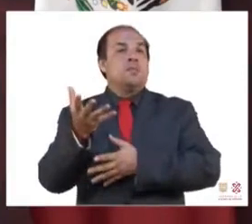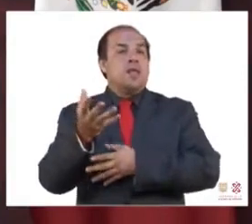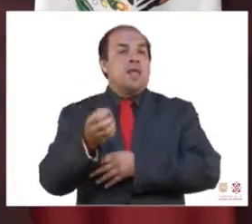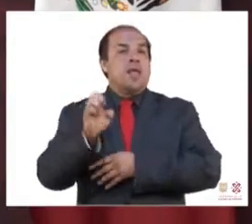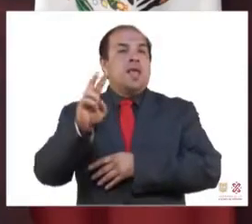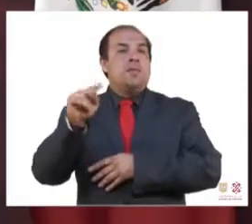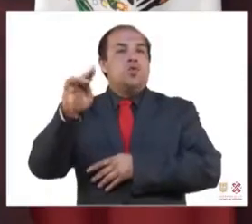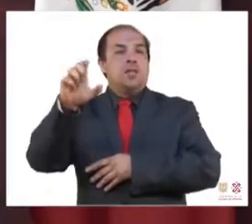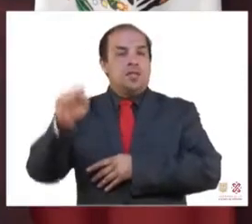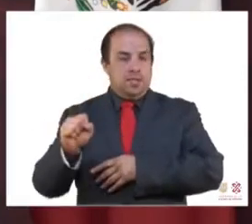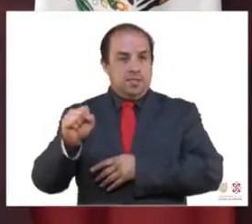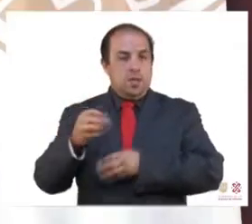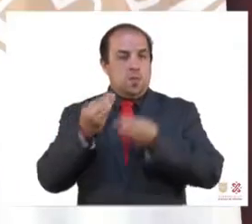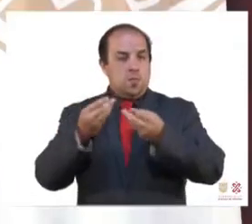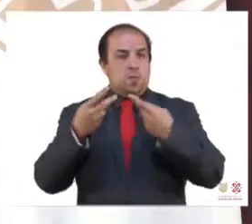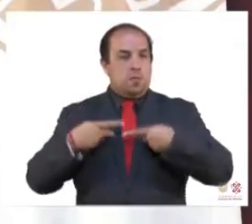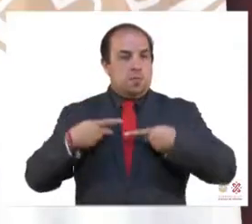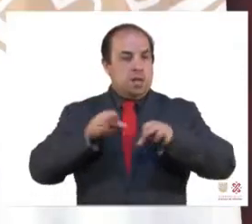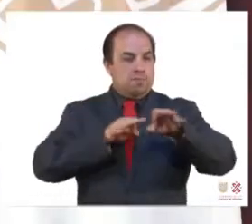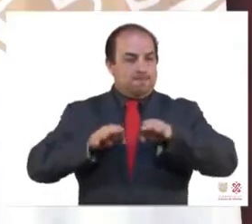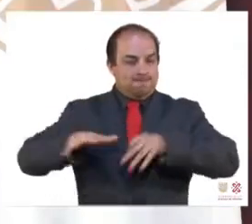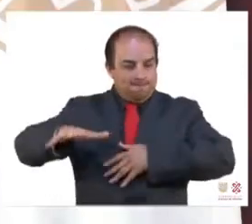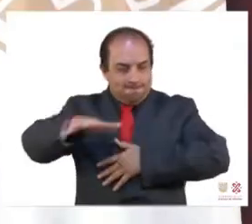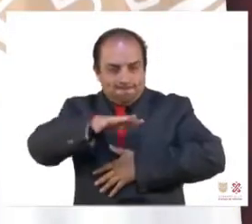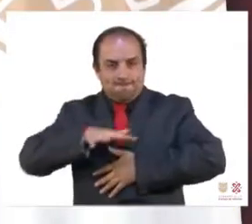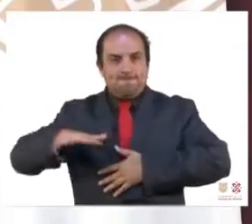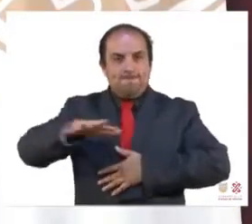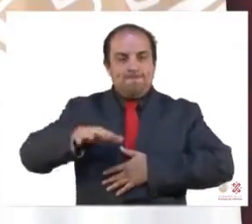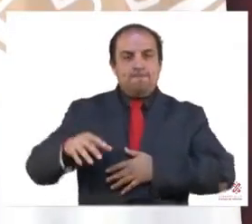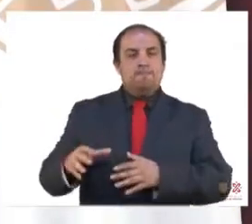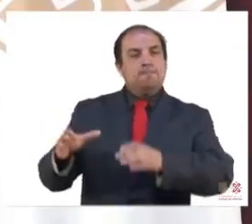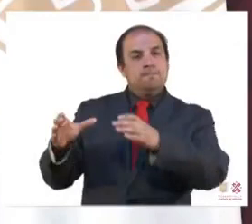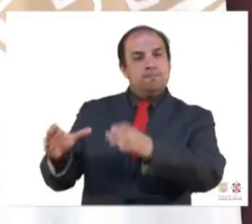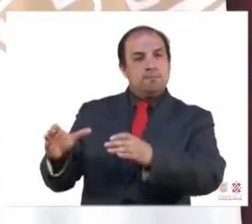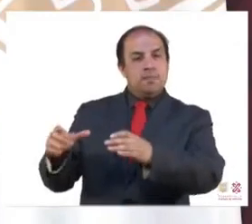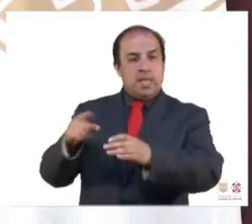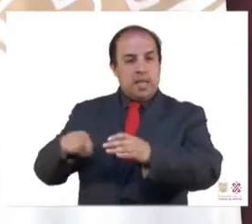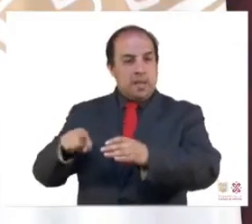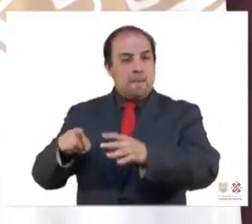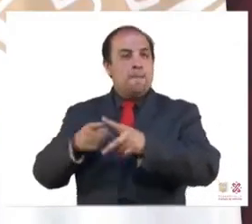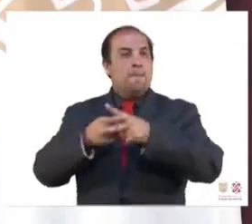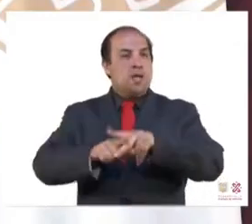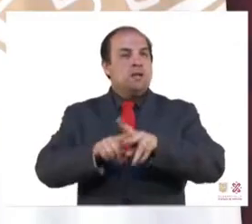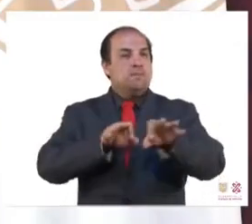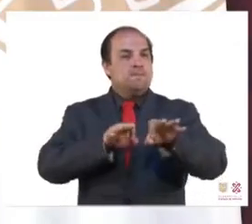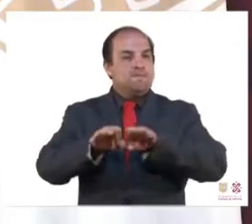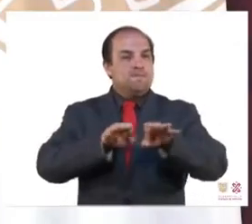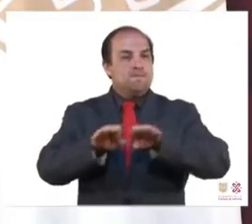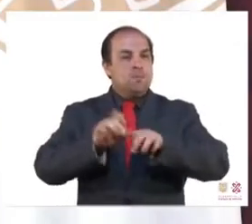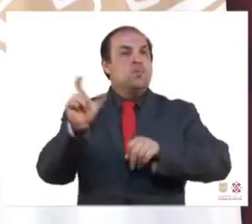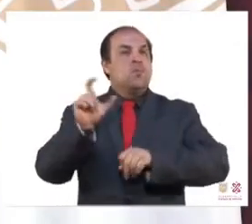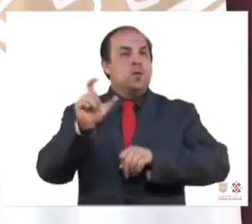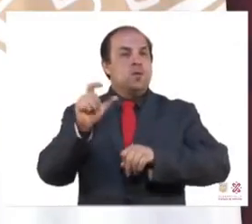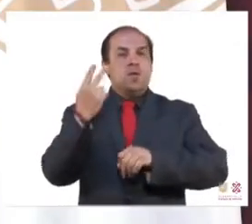muchos de estos trabajadores y trabajadoras iniciaron sus labores a partir del